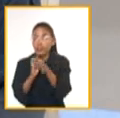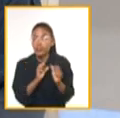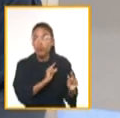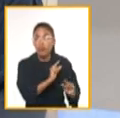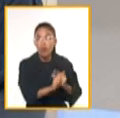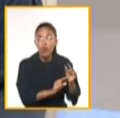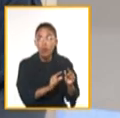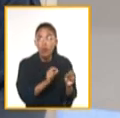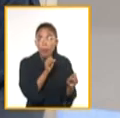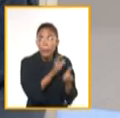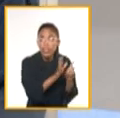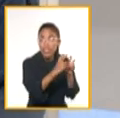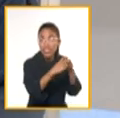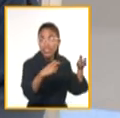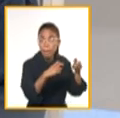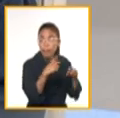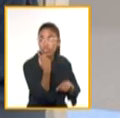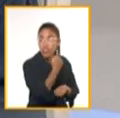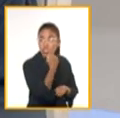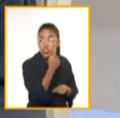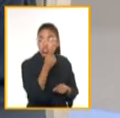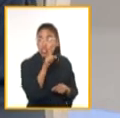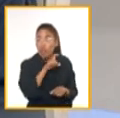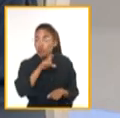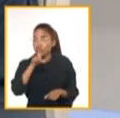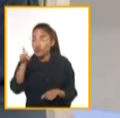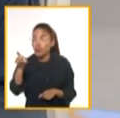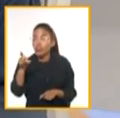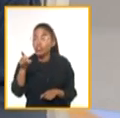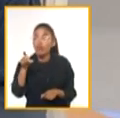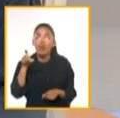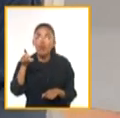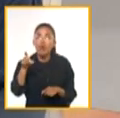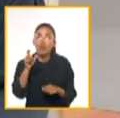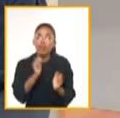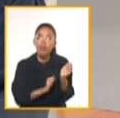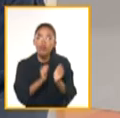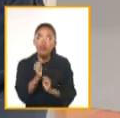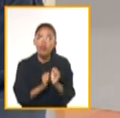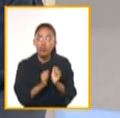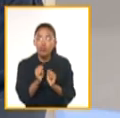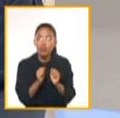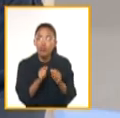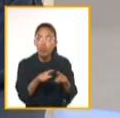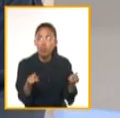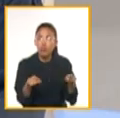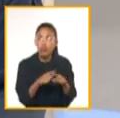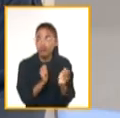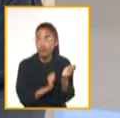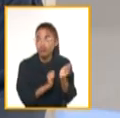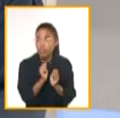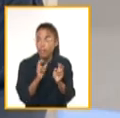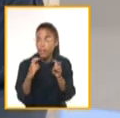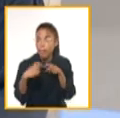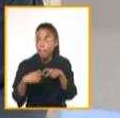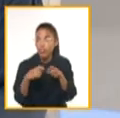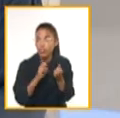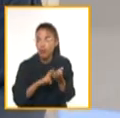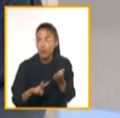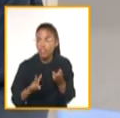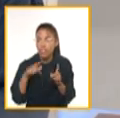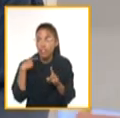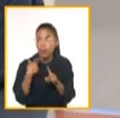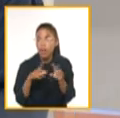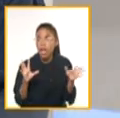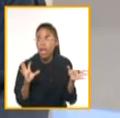nacional y termina en el último motor de generación distribuida, en una planta térmica, en un despacho provincial. Es una cadena de mando